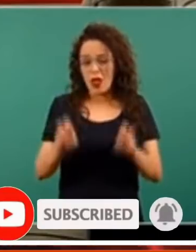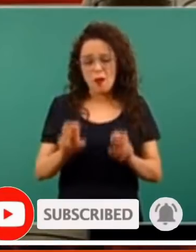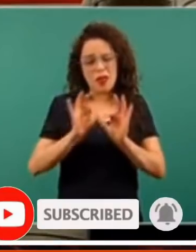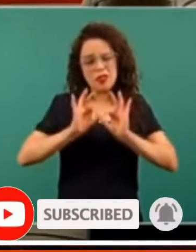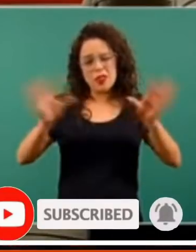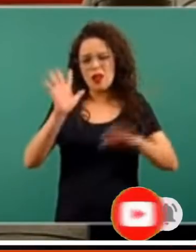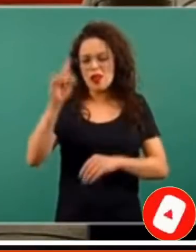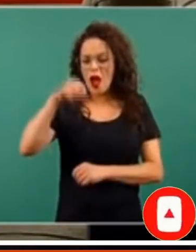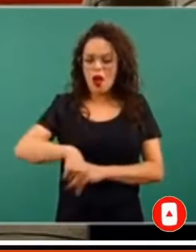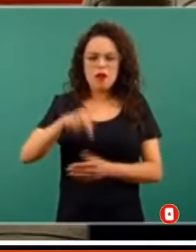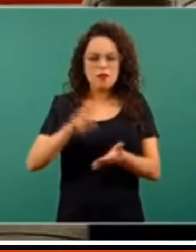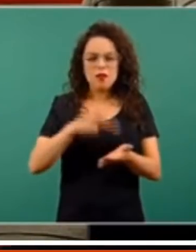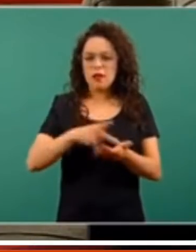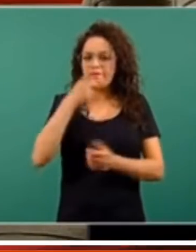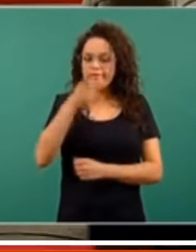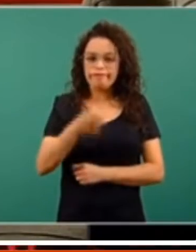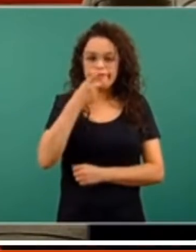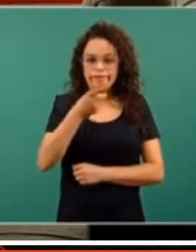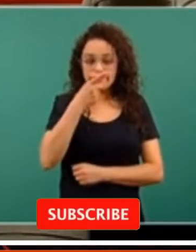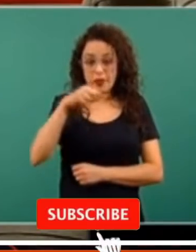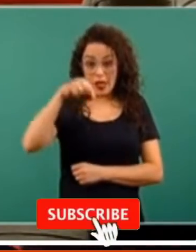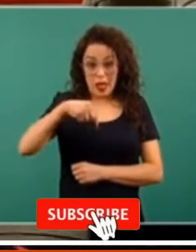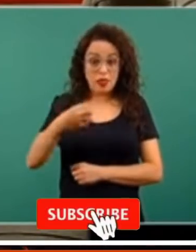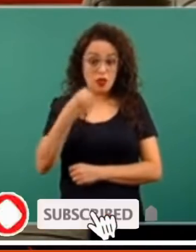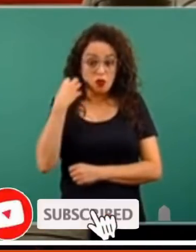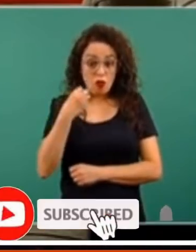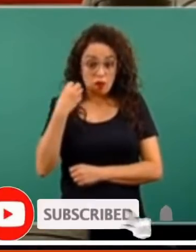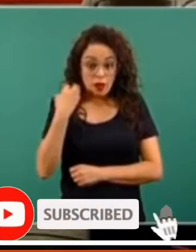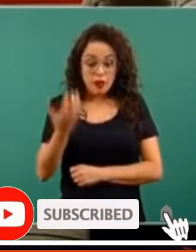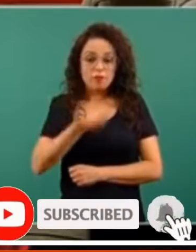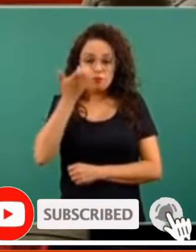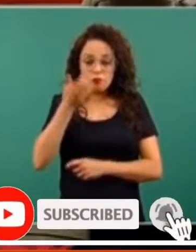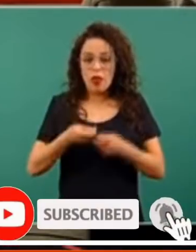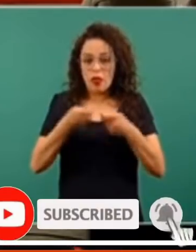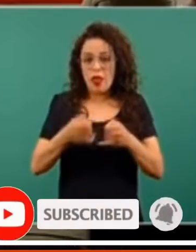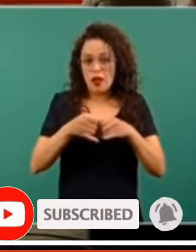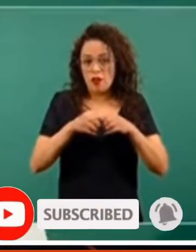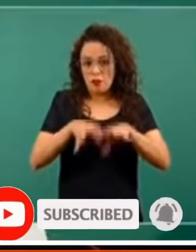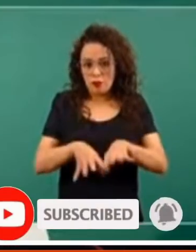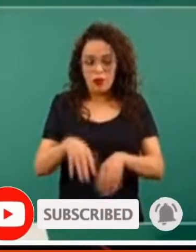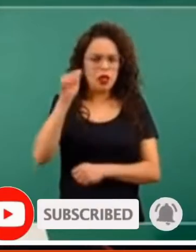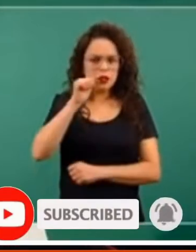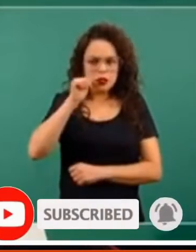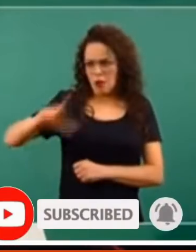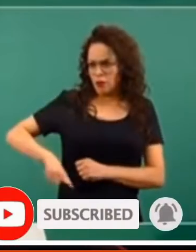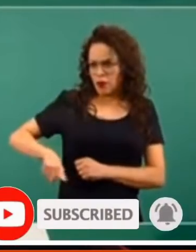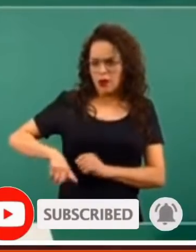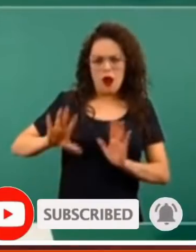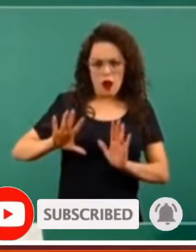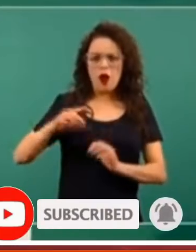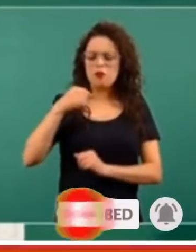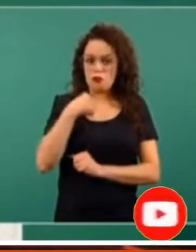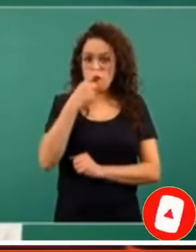muchas veces y en esta conferencia de prensa técnica, y es la posición general del gobierno, siempre invitamos a que la